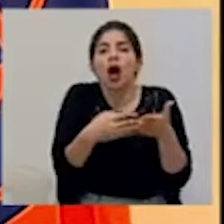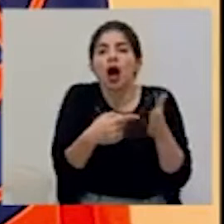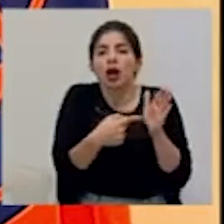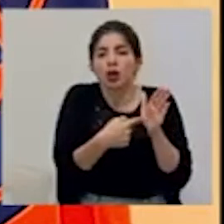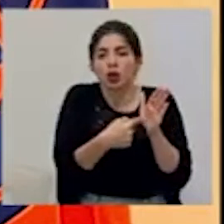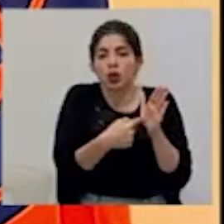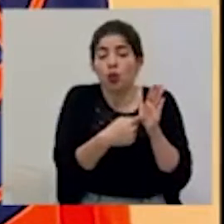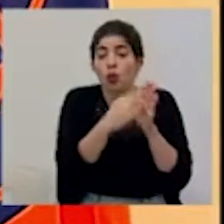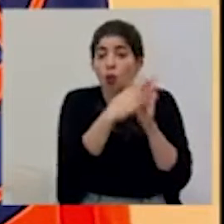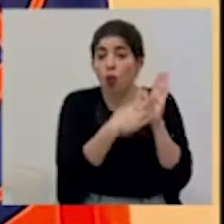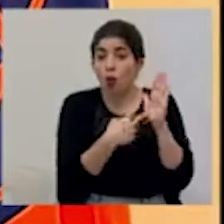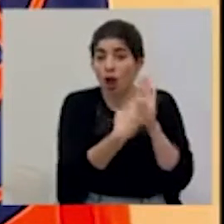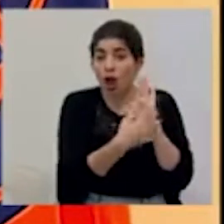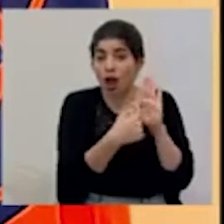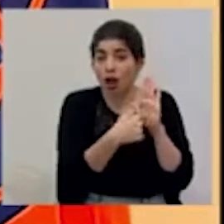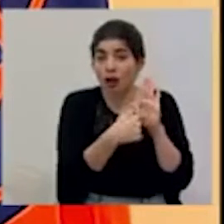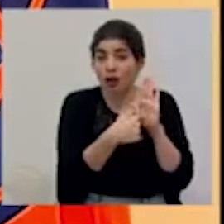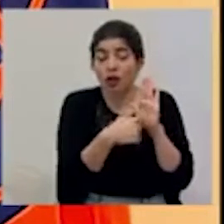reactivación económica